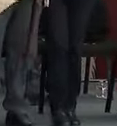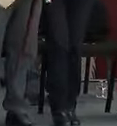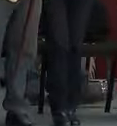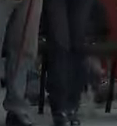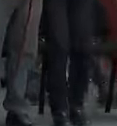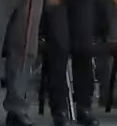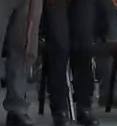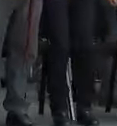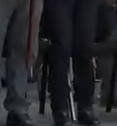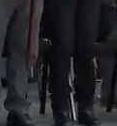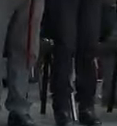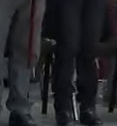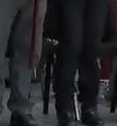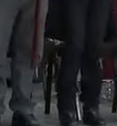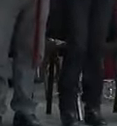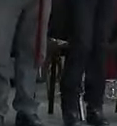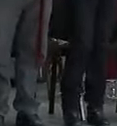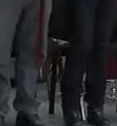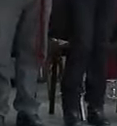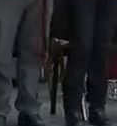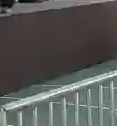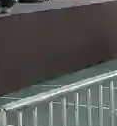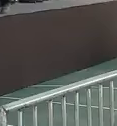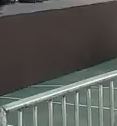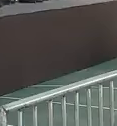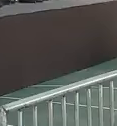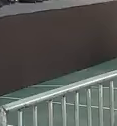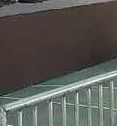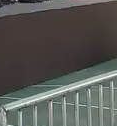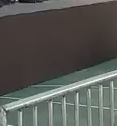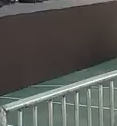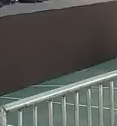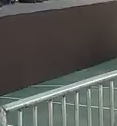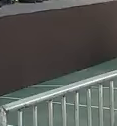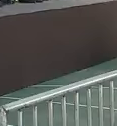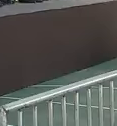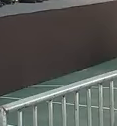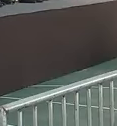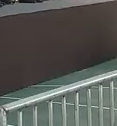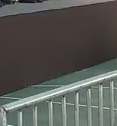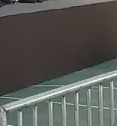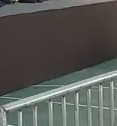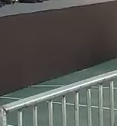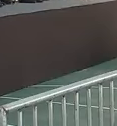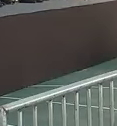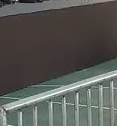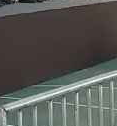El presidente municipal de San Juan Chicomezúchil, Efraín Juárez Lara.